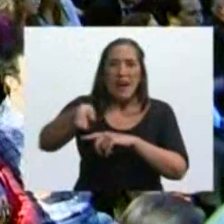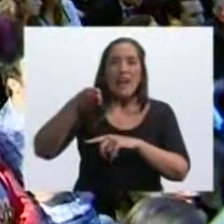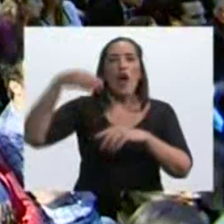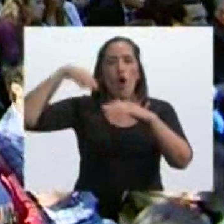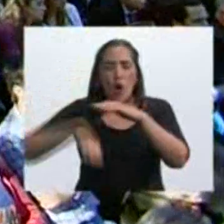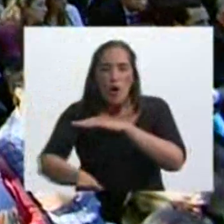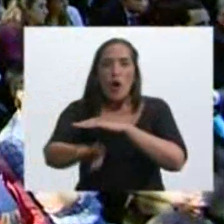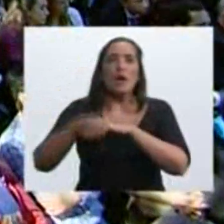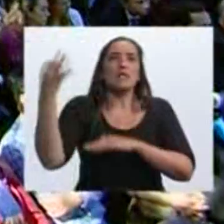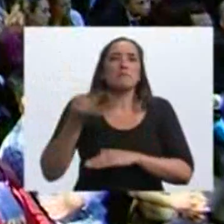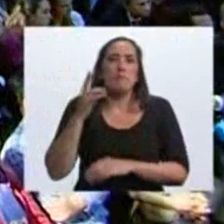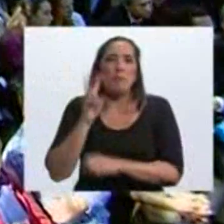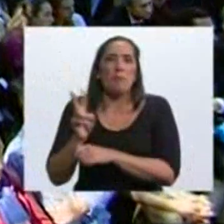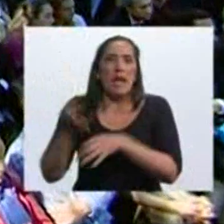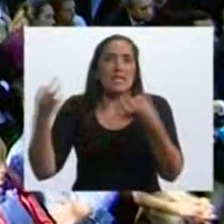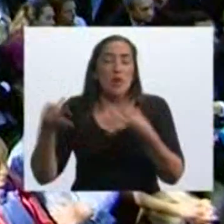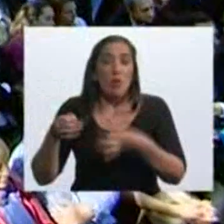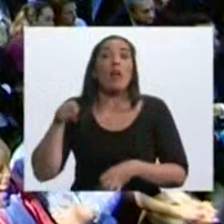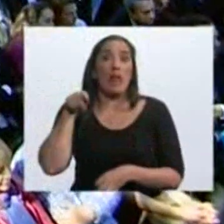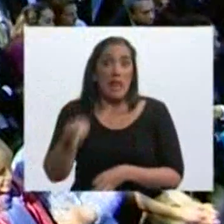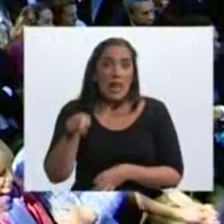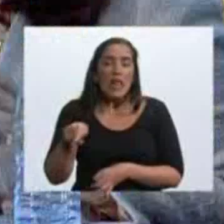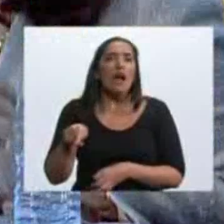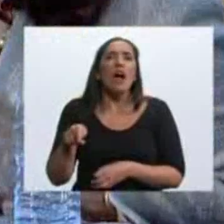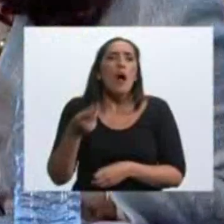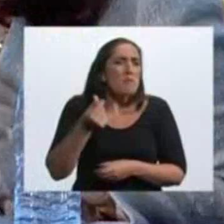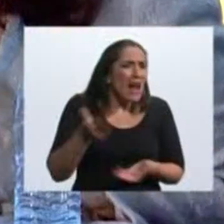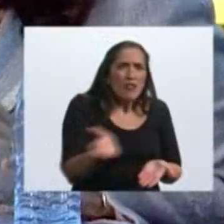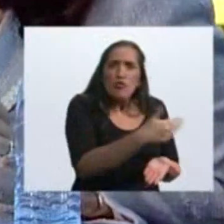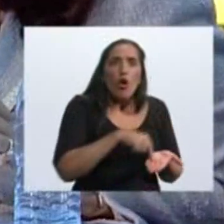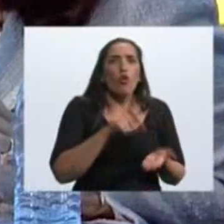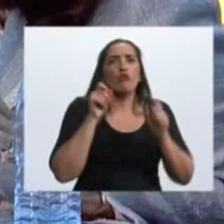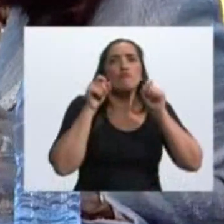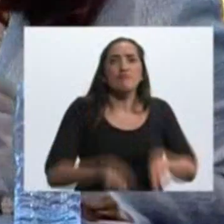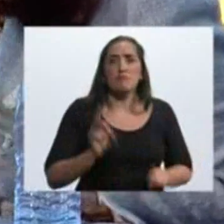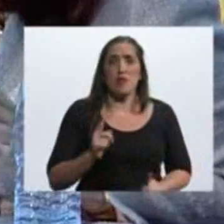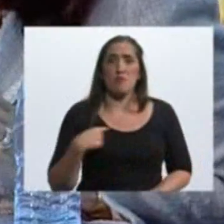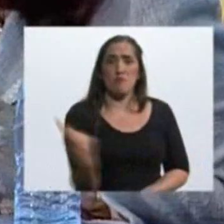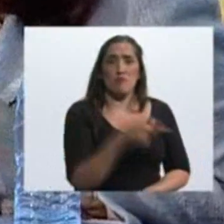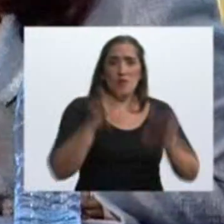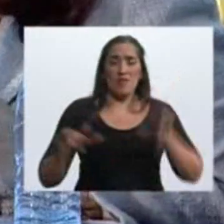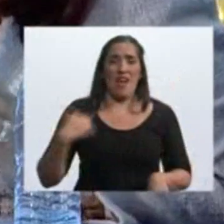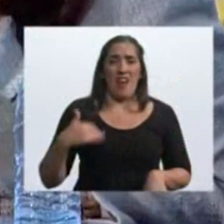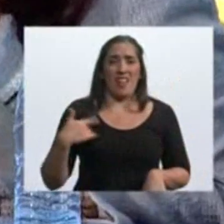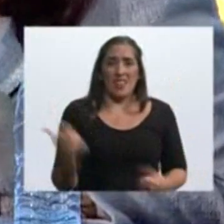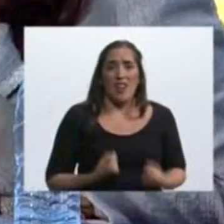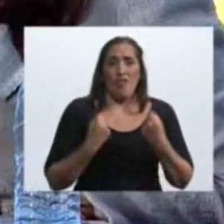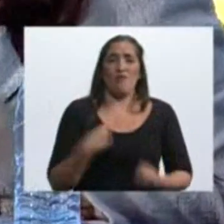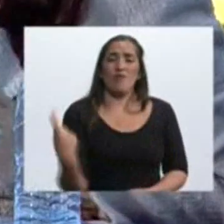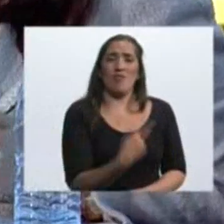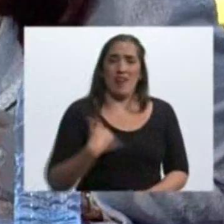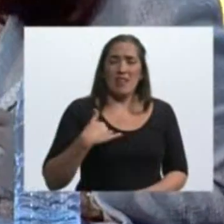seguridad, todo es recurso de los argentinos. Por eso le pedimos muy encarecidamente,